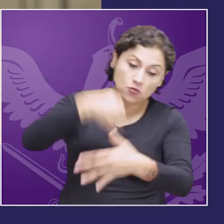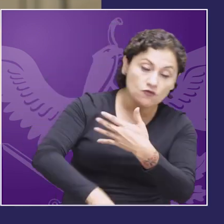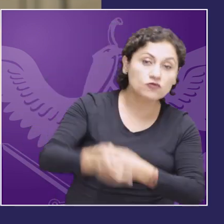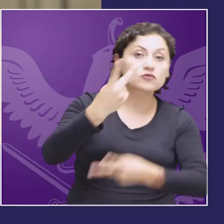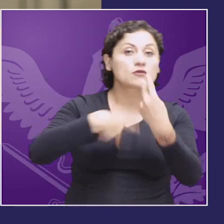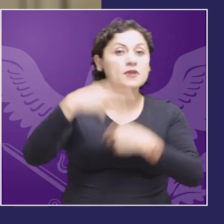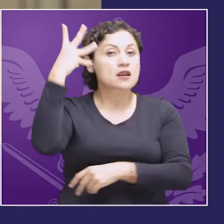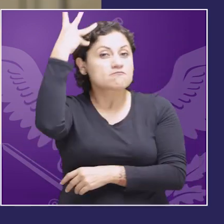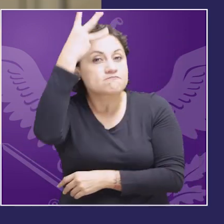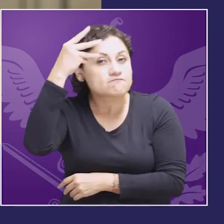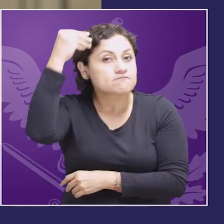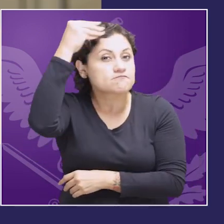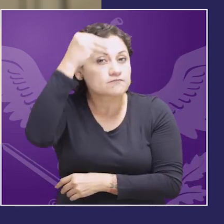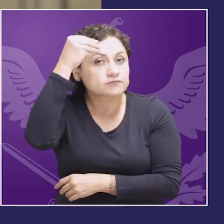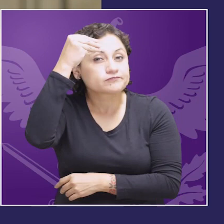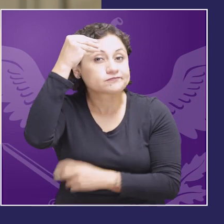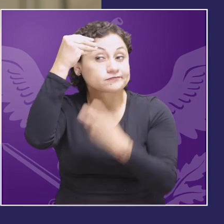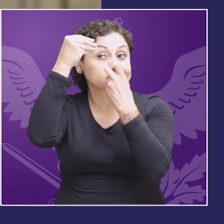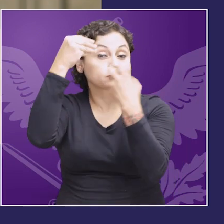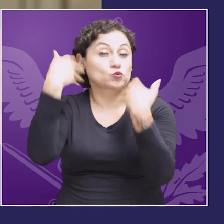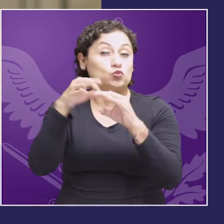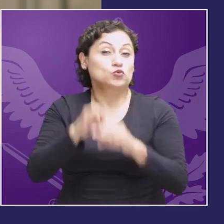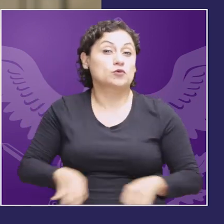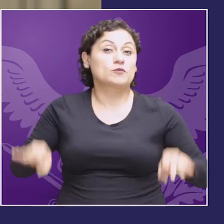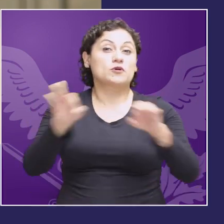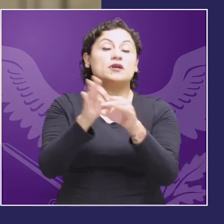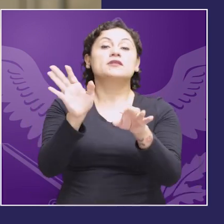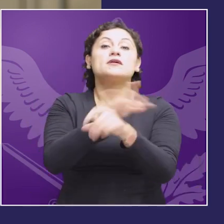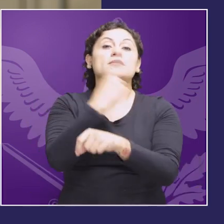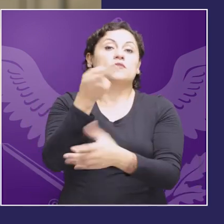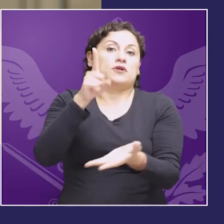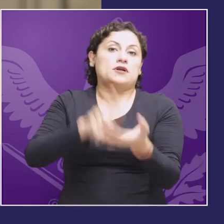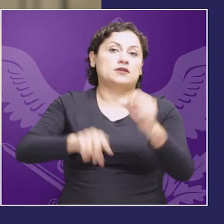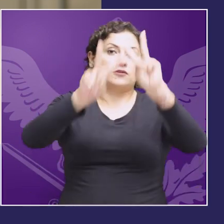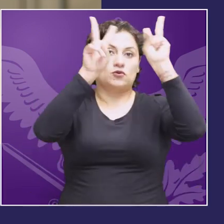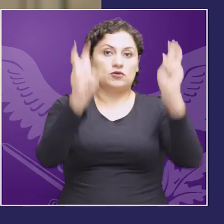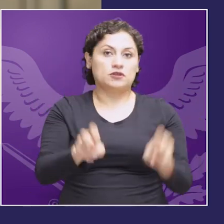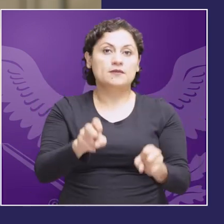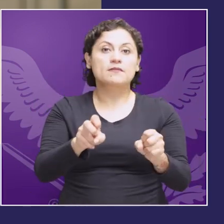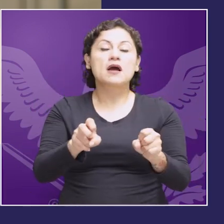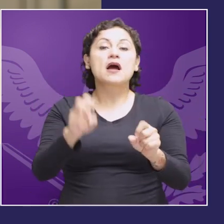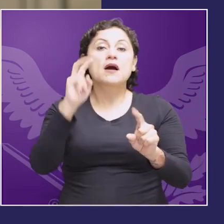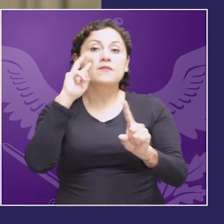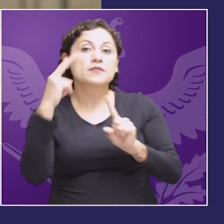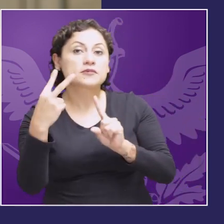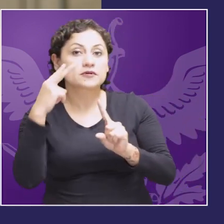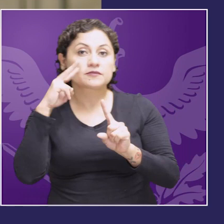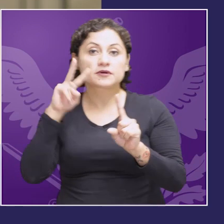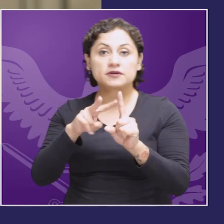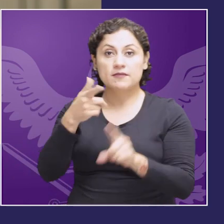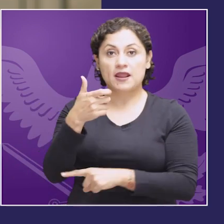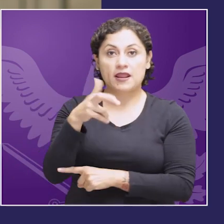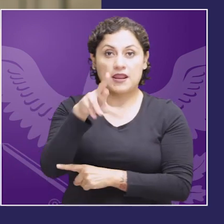conocimiento y reflexión, que eso es súper importante en el sentido que sabemos, por ejemplo, que en perspectiva de género nos podemos quedar con los titulares,